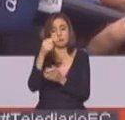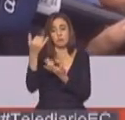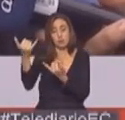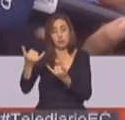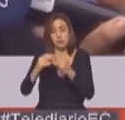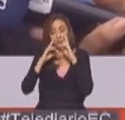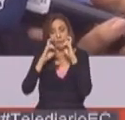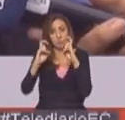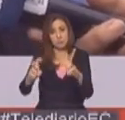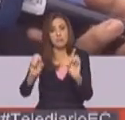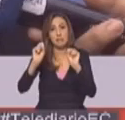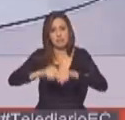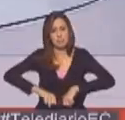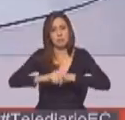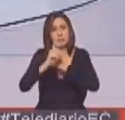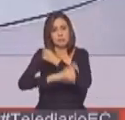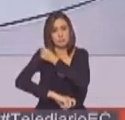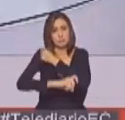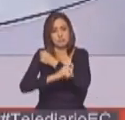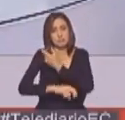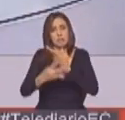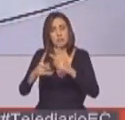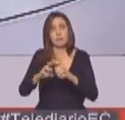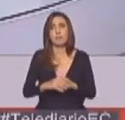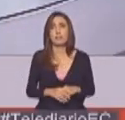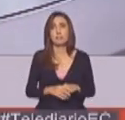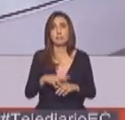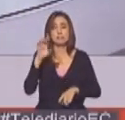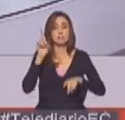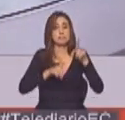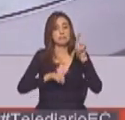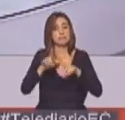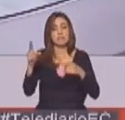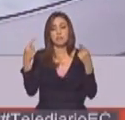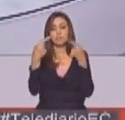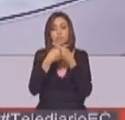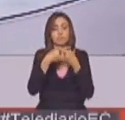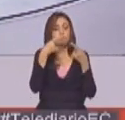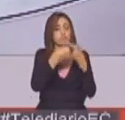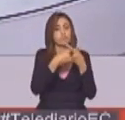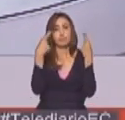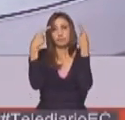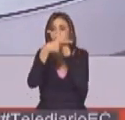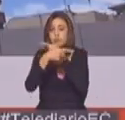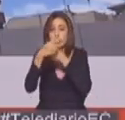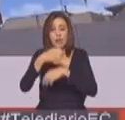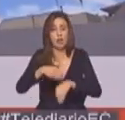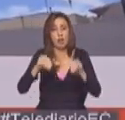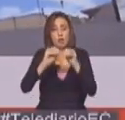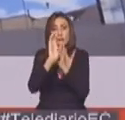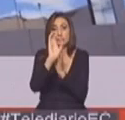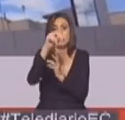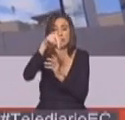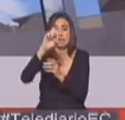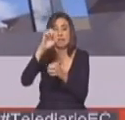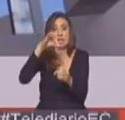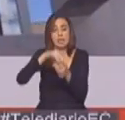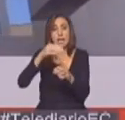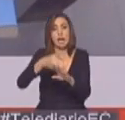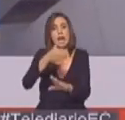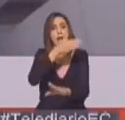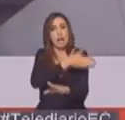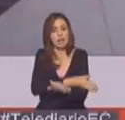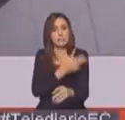sino que se sancione para darwin ser aquí ve las presuntas inconsistencias investigadas por el cn organismo que debió verificar las